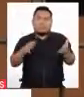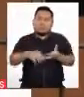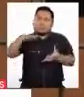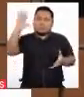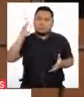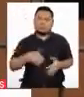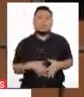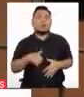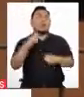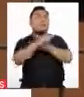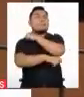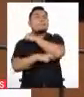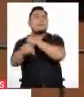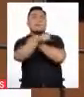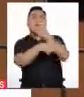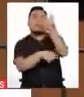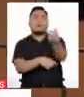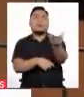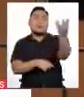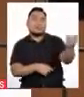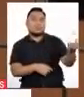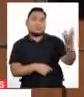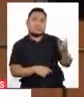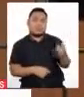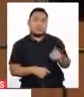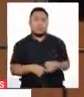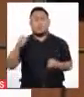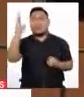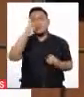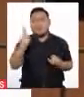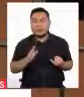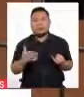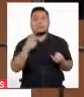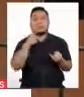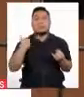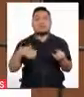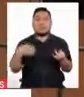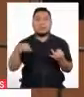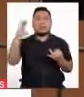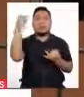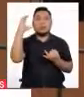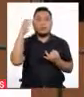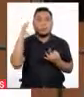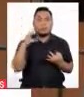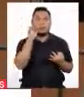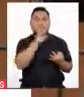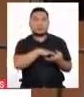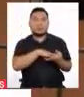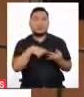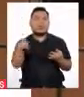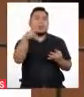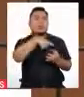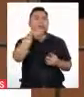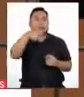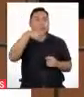a cualquier país de la región. Brasil, Argentina, Colombia, Chile, países